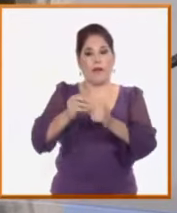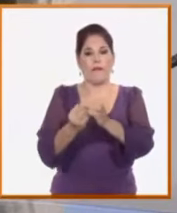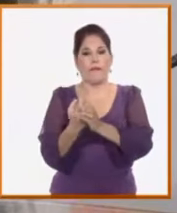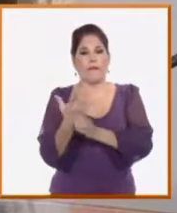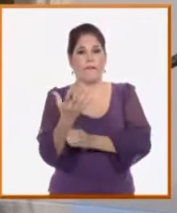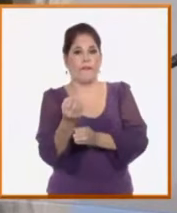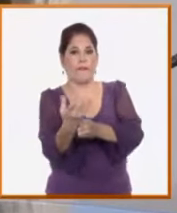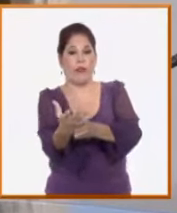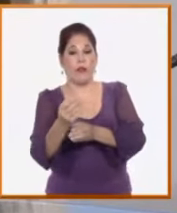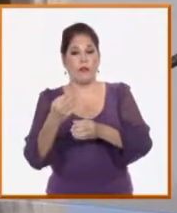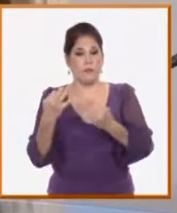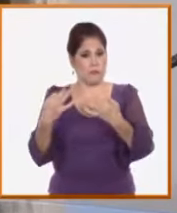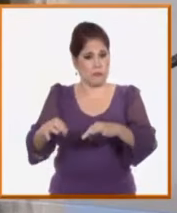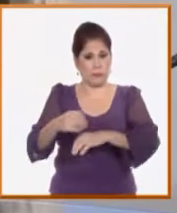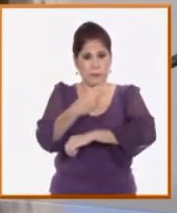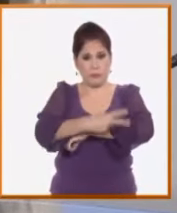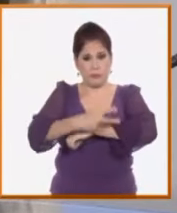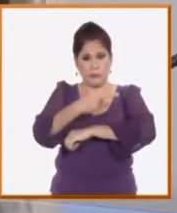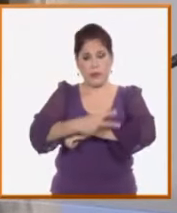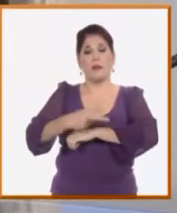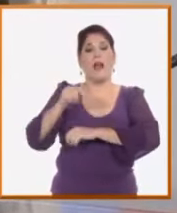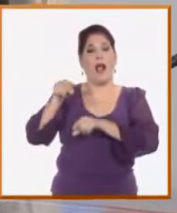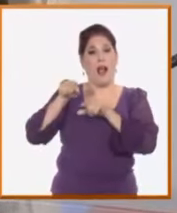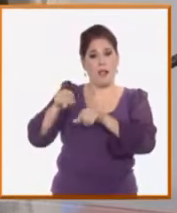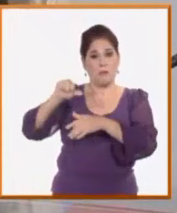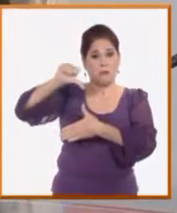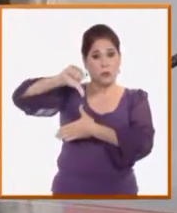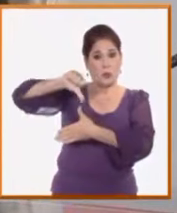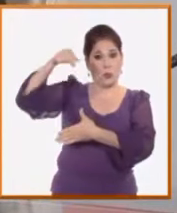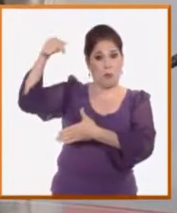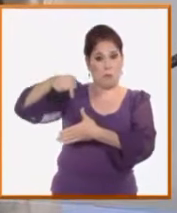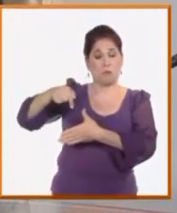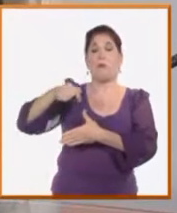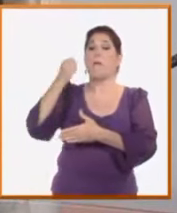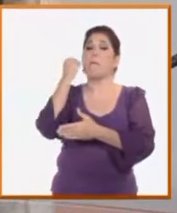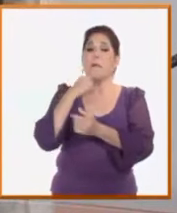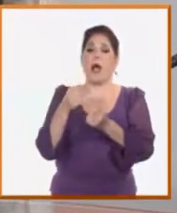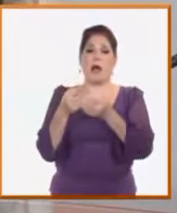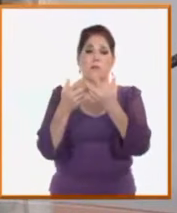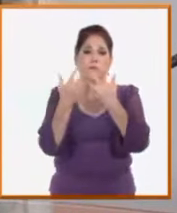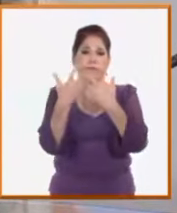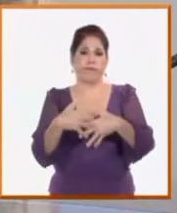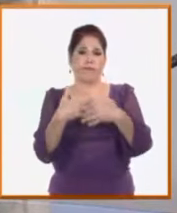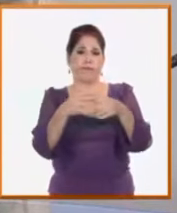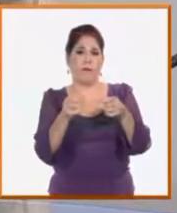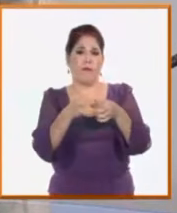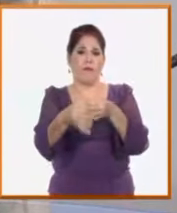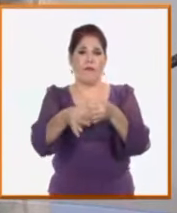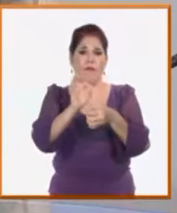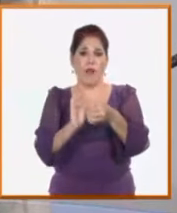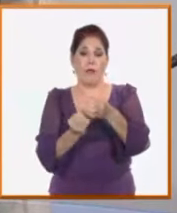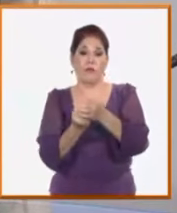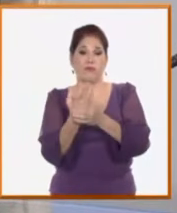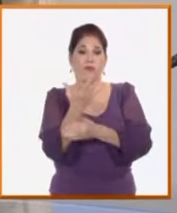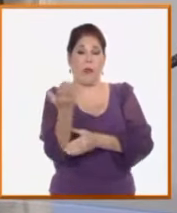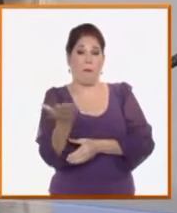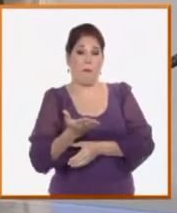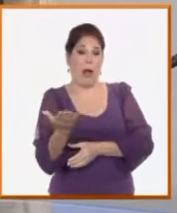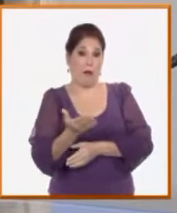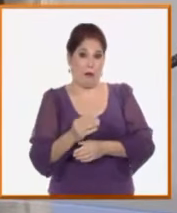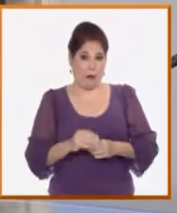los países tradicionalmente productores del cono Sur Esto se debe a que se ha extendido la producción del cultivo de de